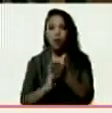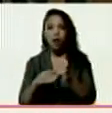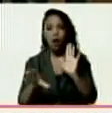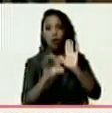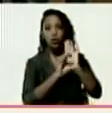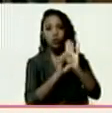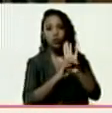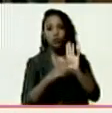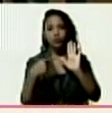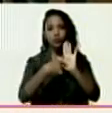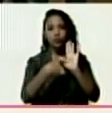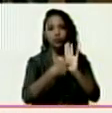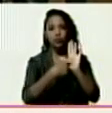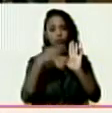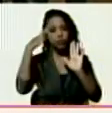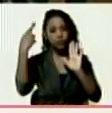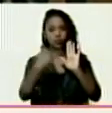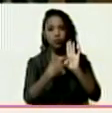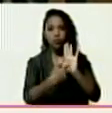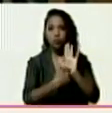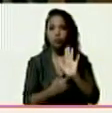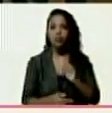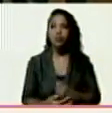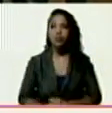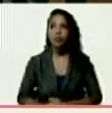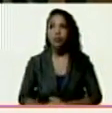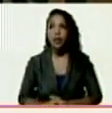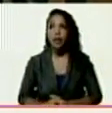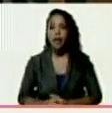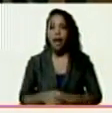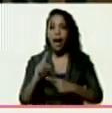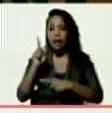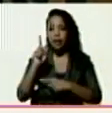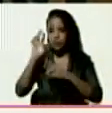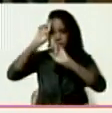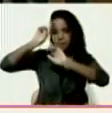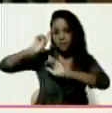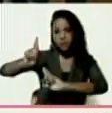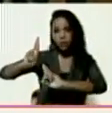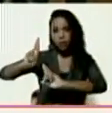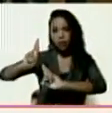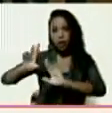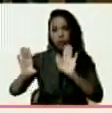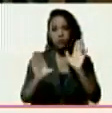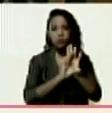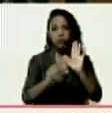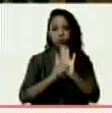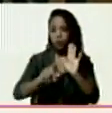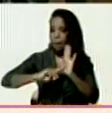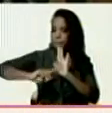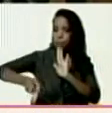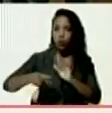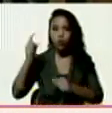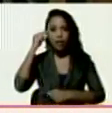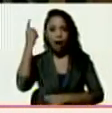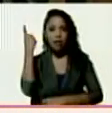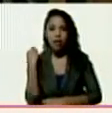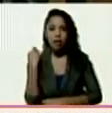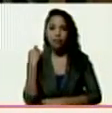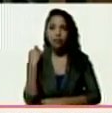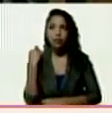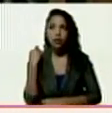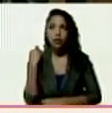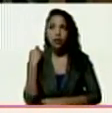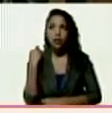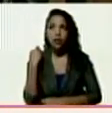la República Bolivariana de Venezuela. En acatamiento al mandato constitucional, el día de ayer,